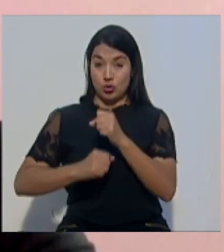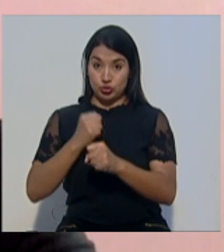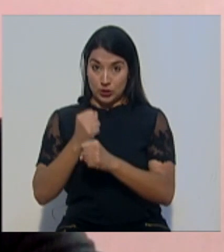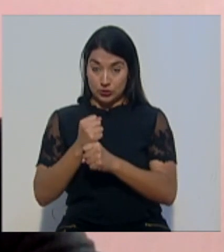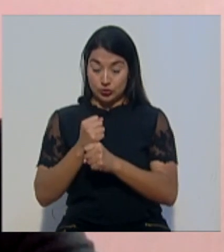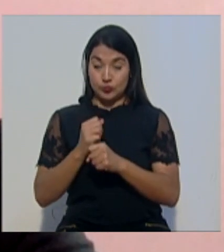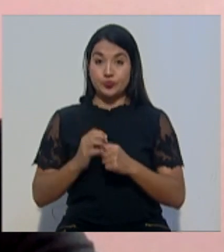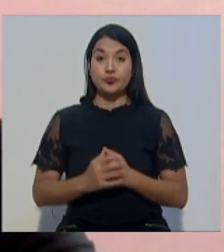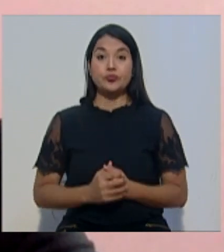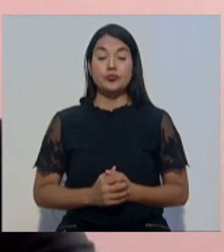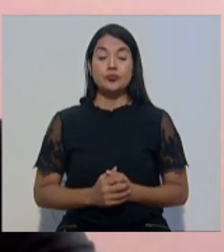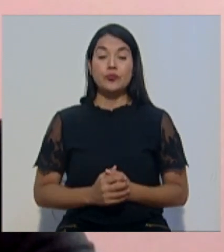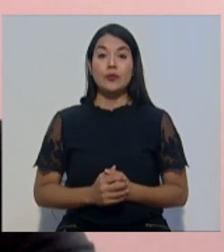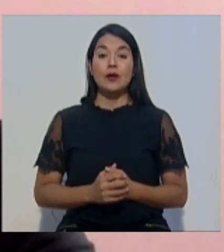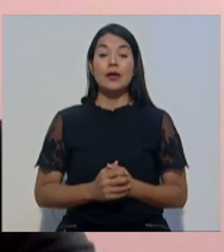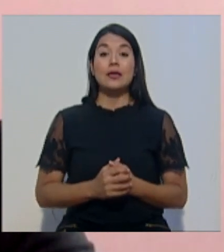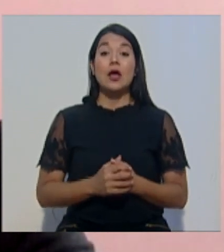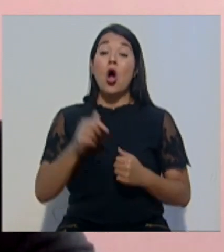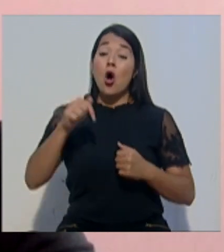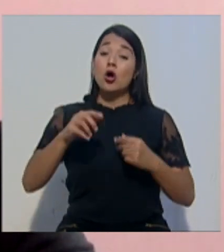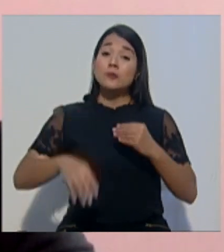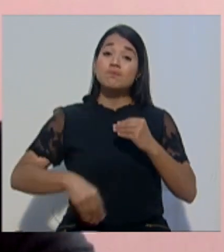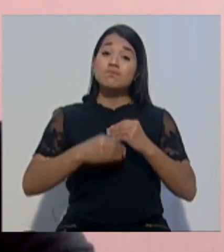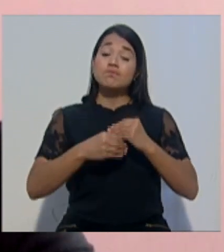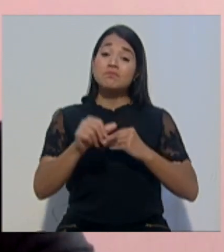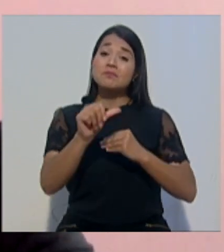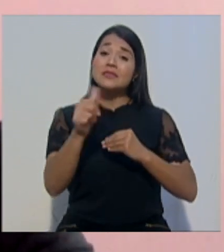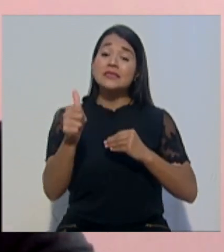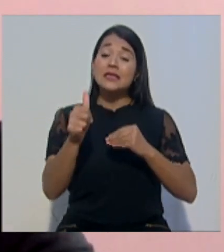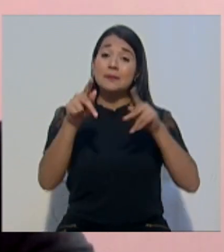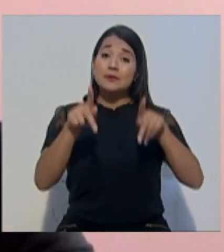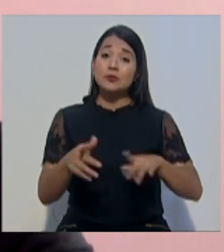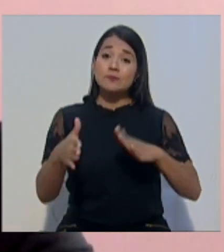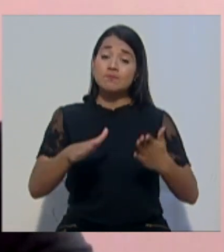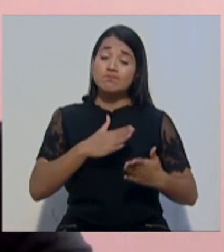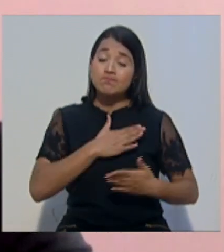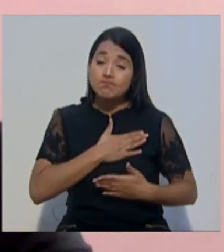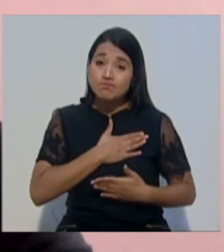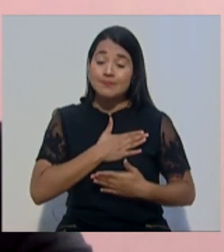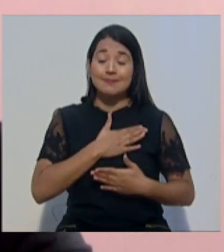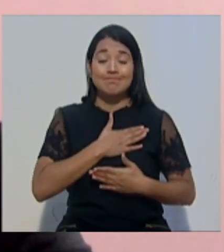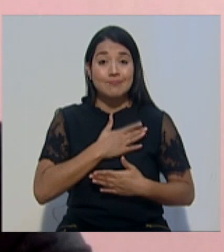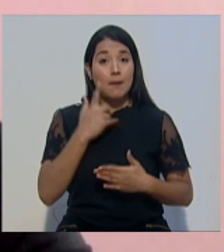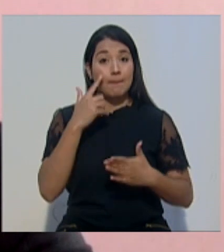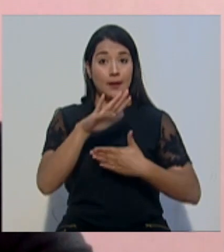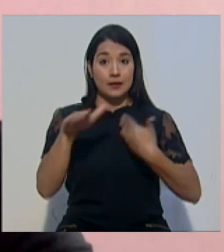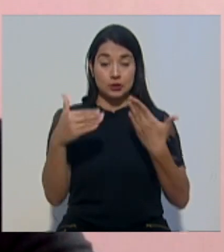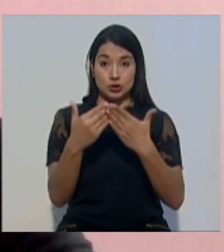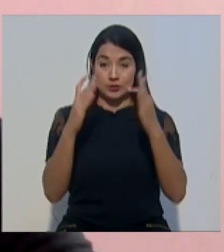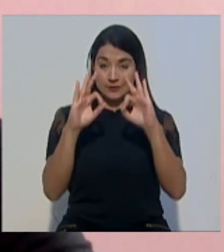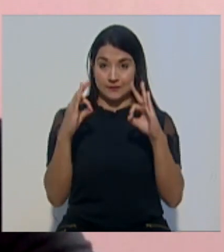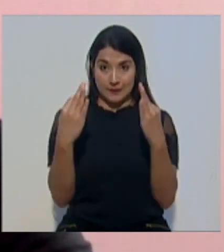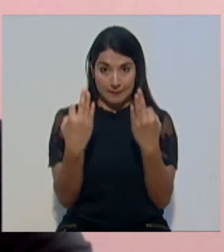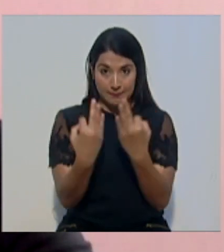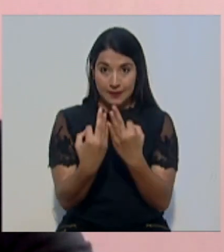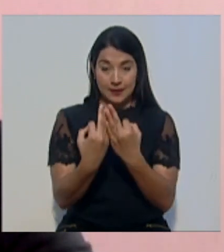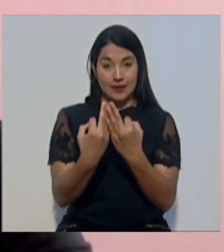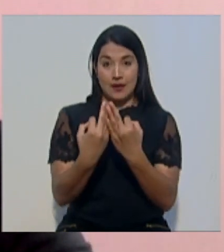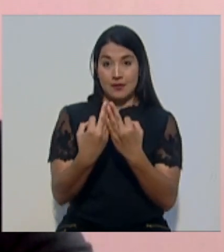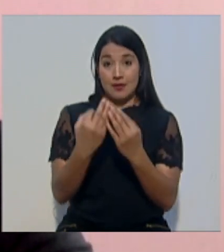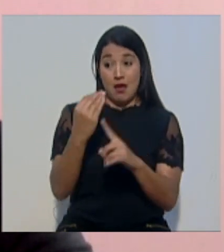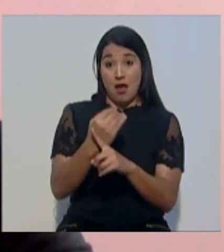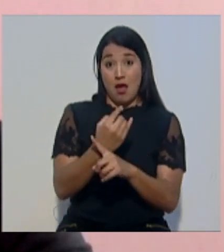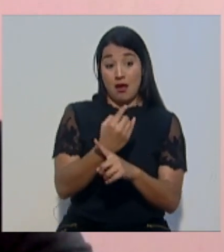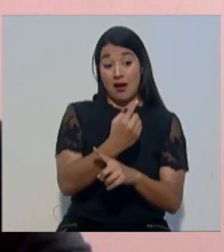años. Se reportan 10 lamentables fallecimientos. Esto me ha sentido pésame a todos los familiares de todas las personas